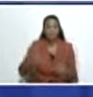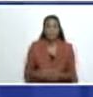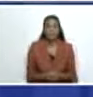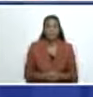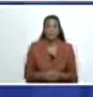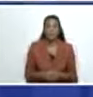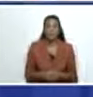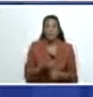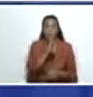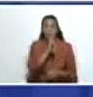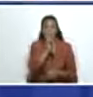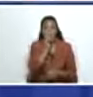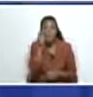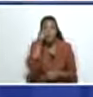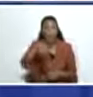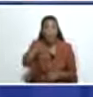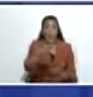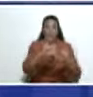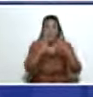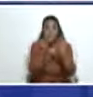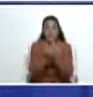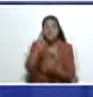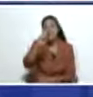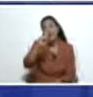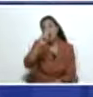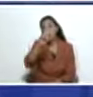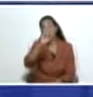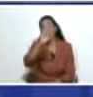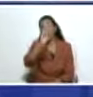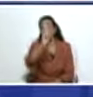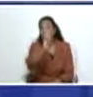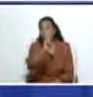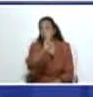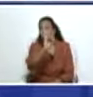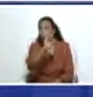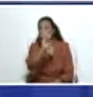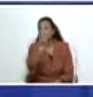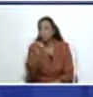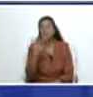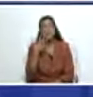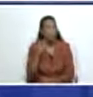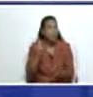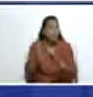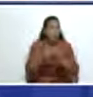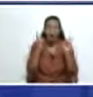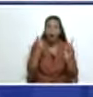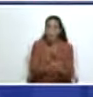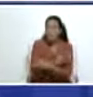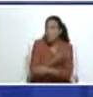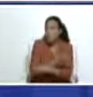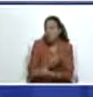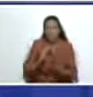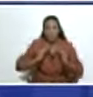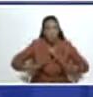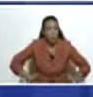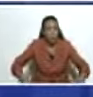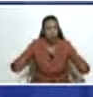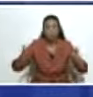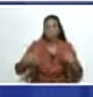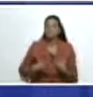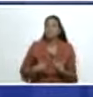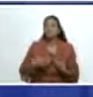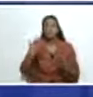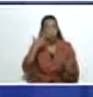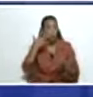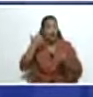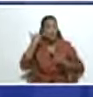Rubio, de Capacho Viejo, Capacho Nuevo. De allá están mis huesos y mis raíces, mis genes. Saludo al